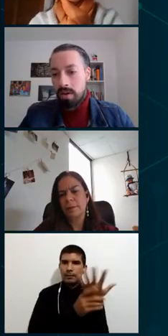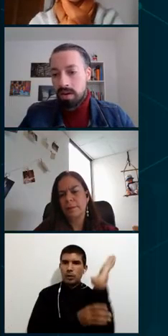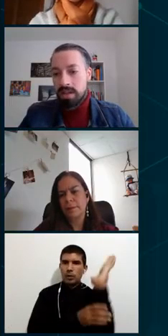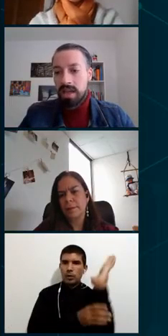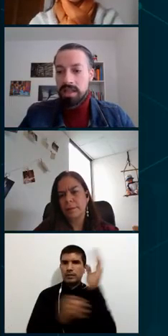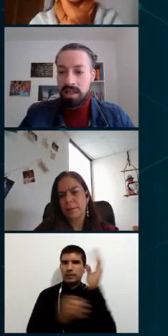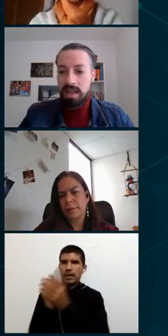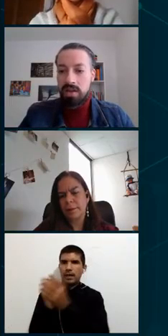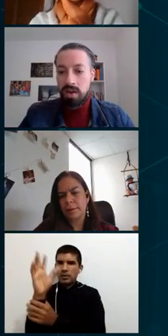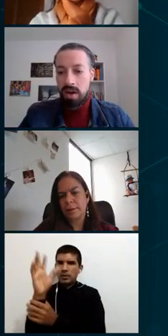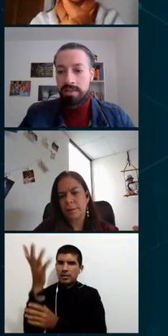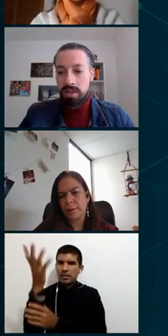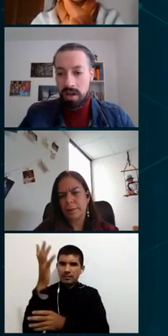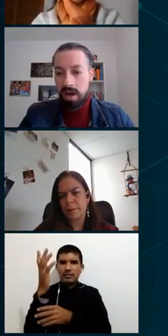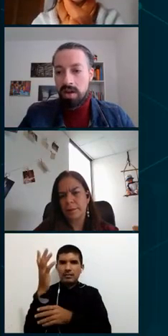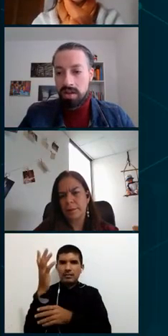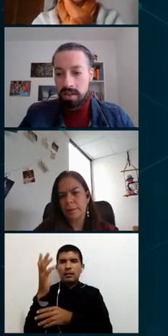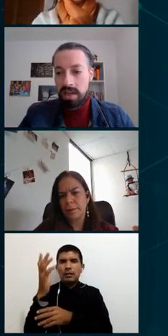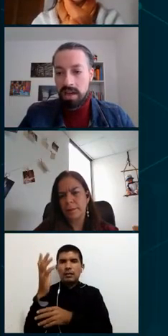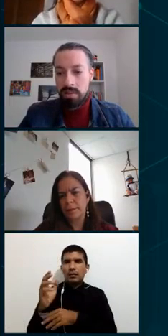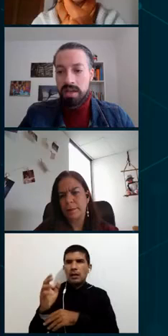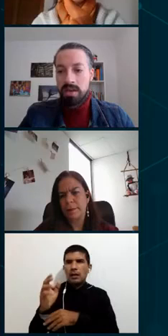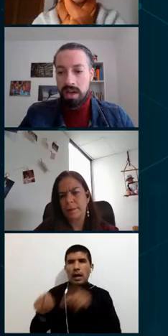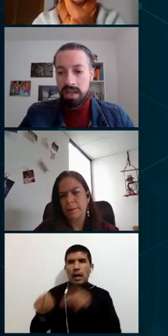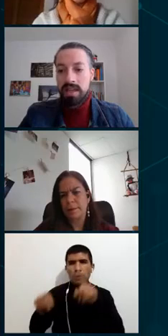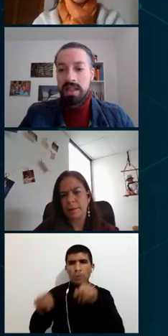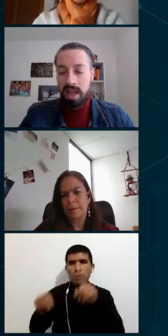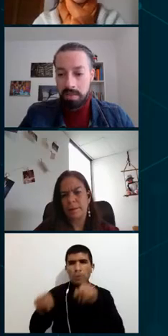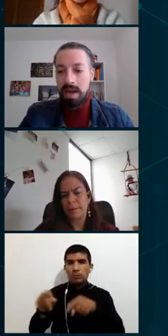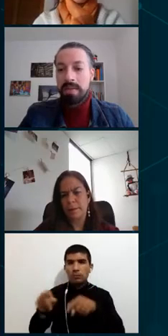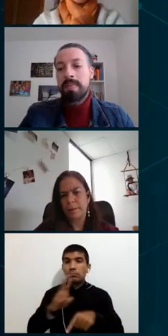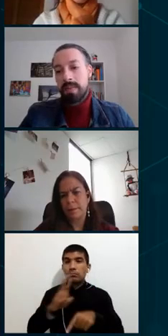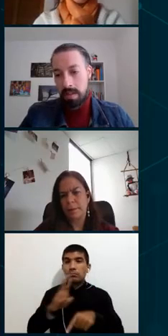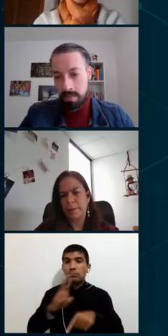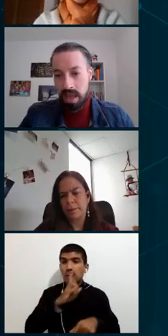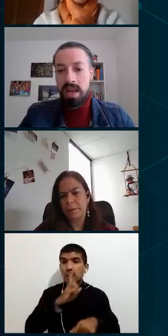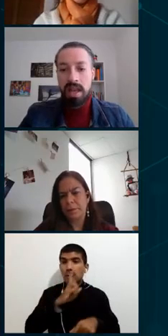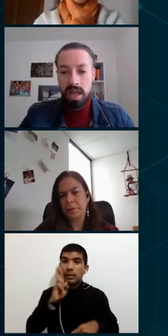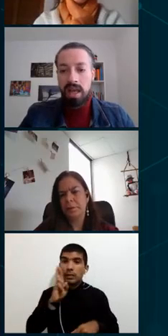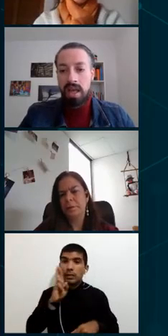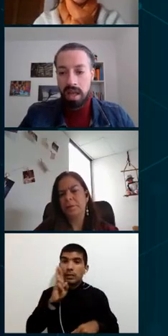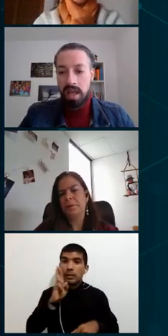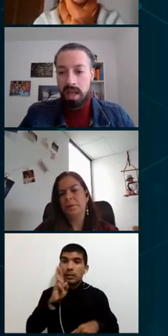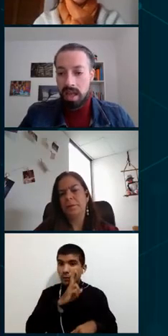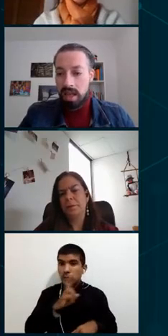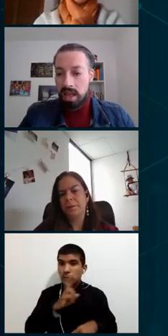tienen tapabocas. Allí dentro hace mucho calor, entonces sería como que se organice el tema también.